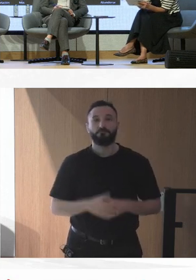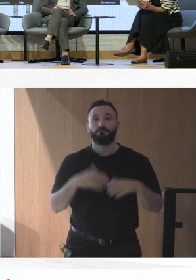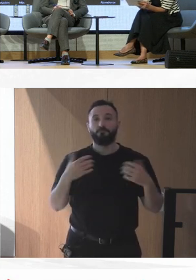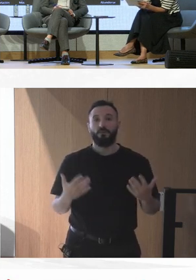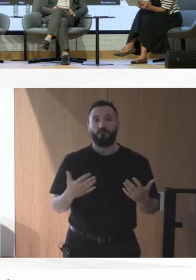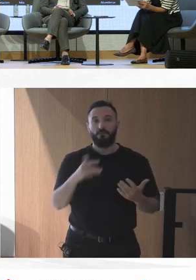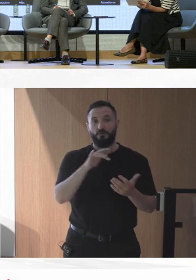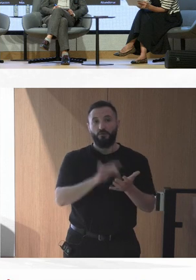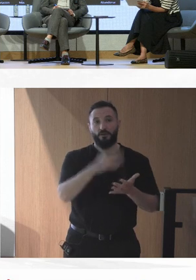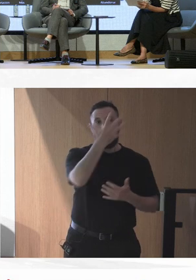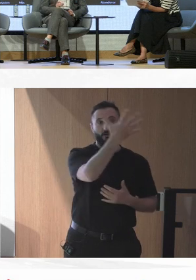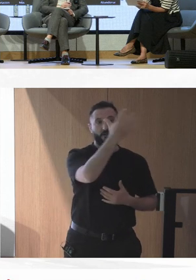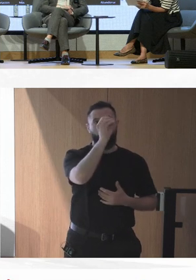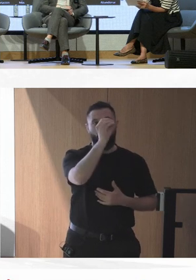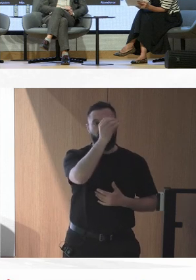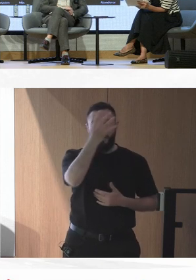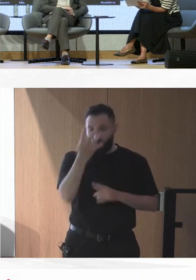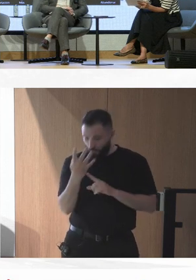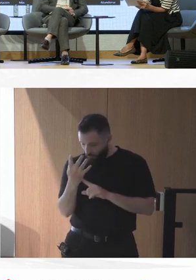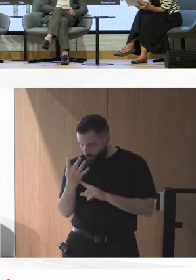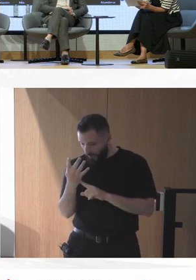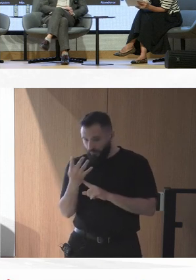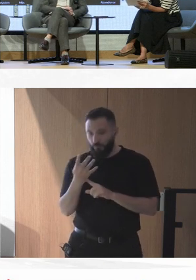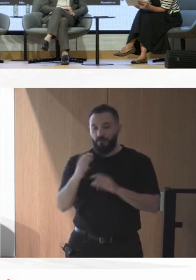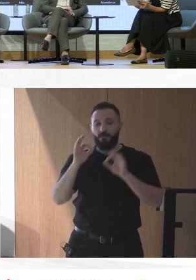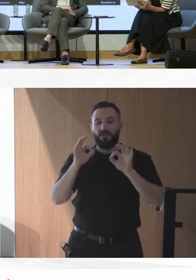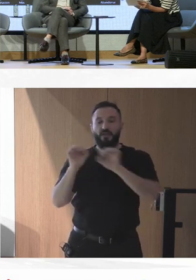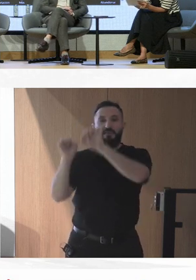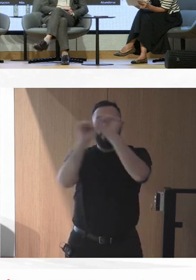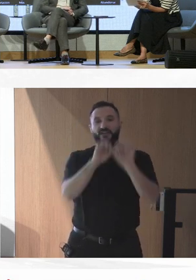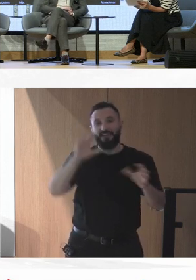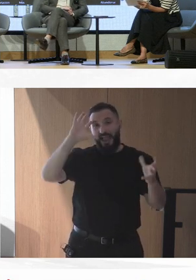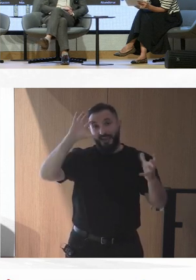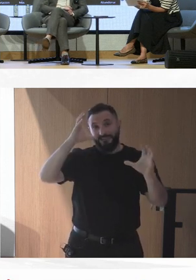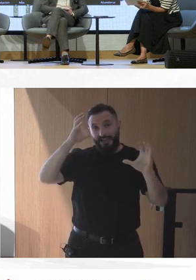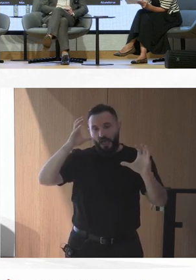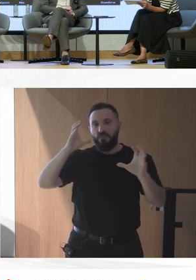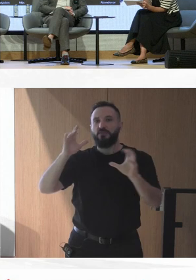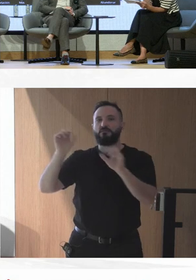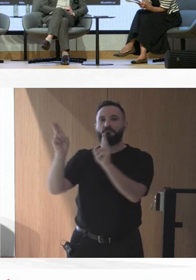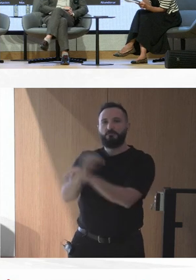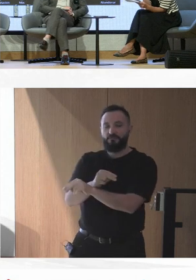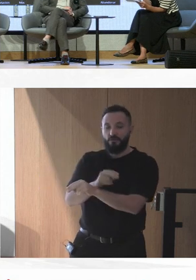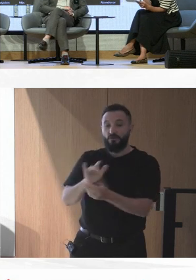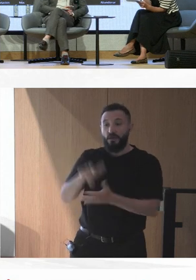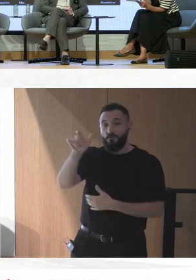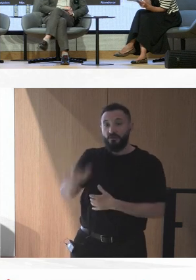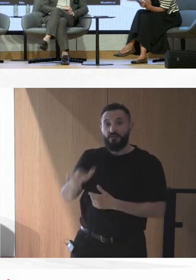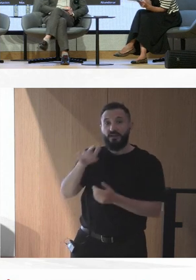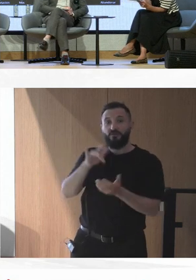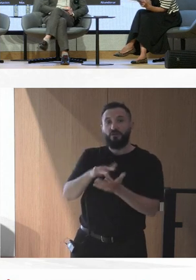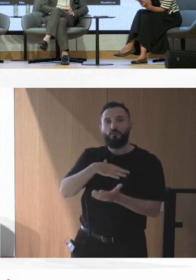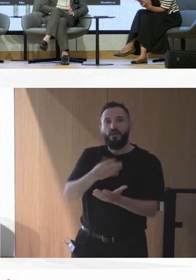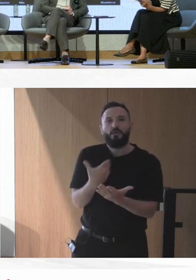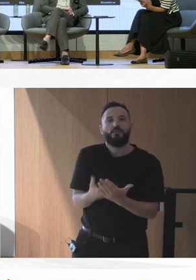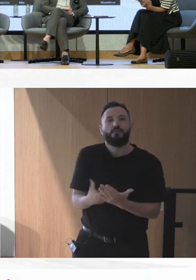cuatro de los 50 son los que han abolido la defensa de insanidad, y en esos casos el acusado puede argumentar que no